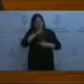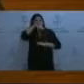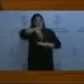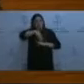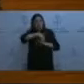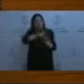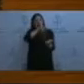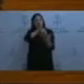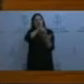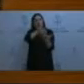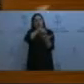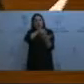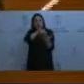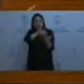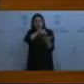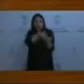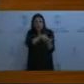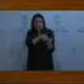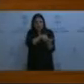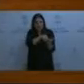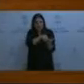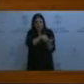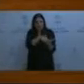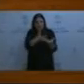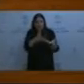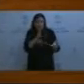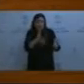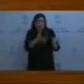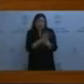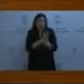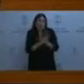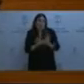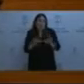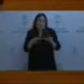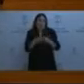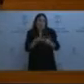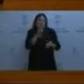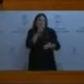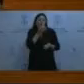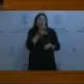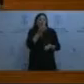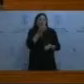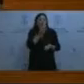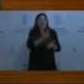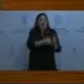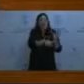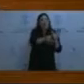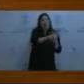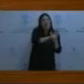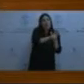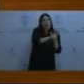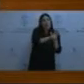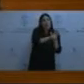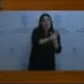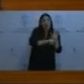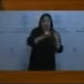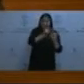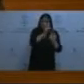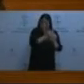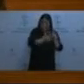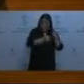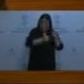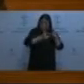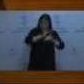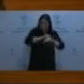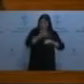está reivindicando. Es decir, según los socialistas, las leyes tienen que reivindicarse para su cumplimiento.